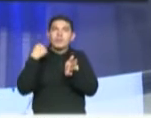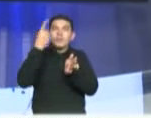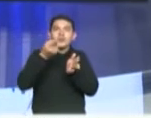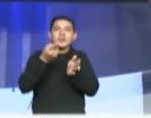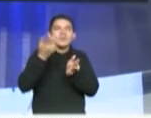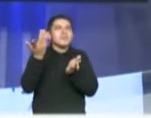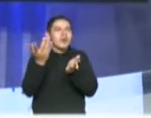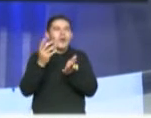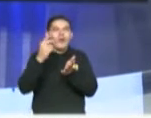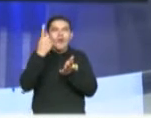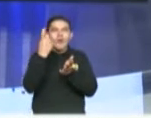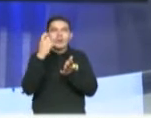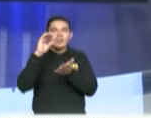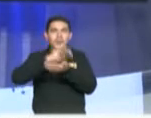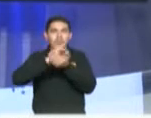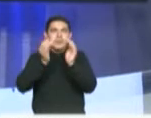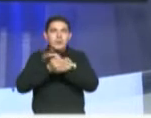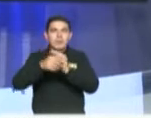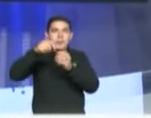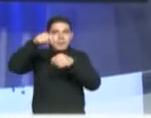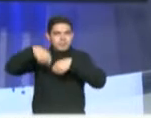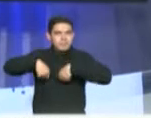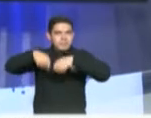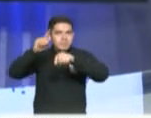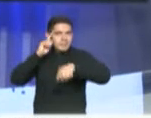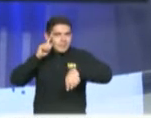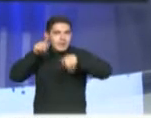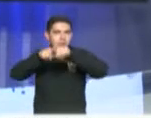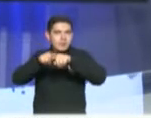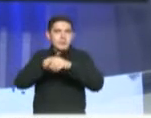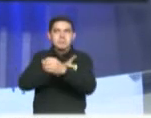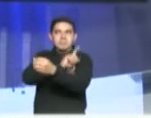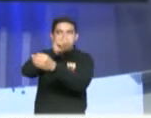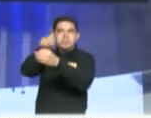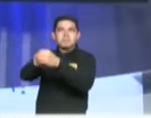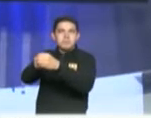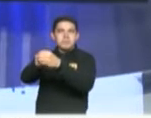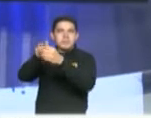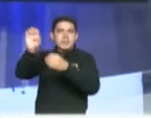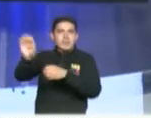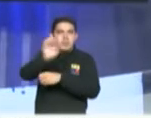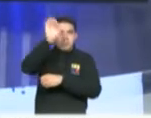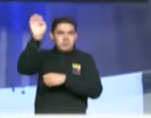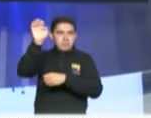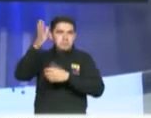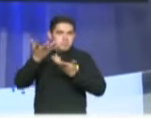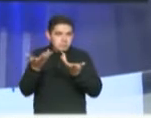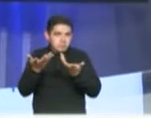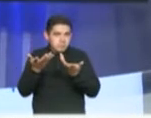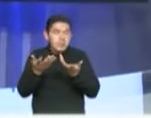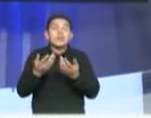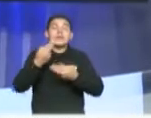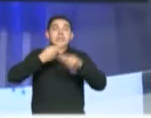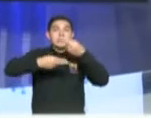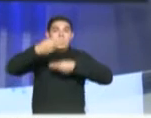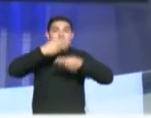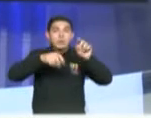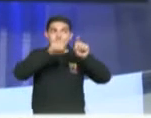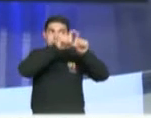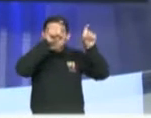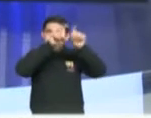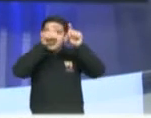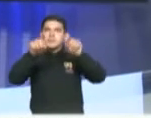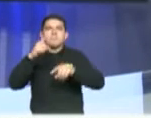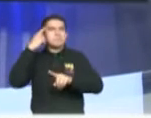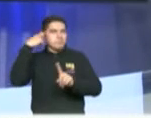para la aprobación y suscripción del protocolo de adhesión del ecuador al acuerdo multipartes el sector exportador del país ve con